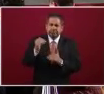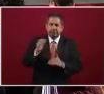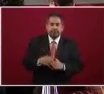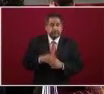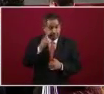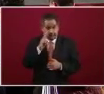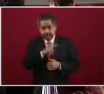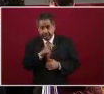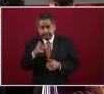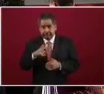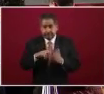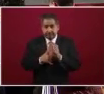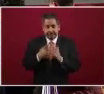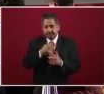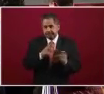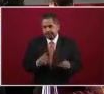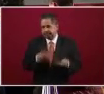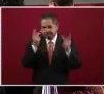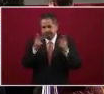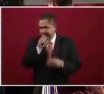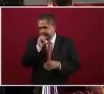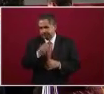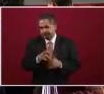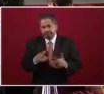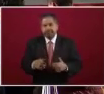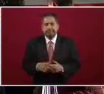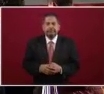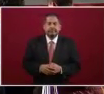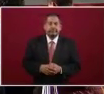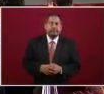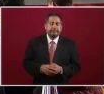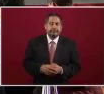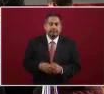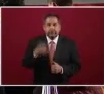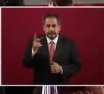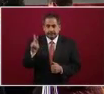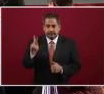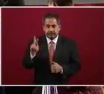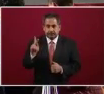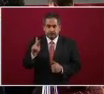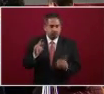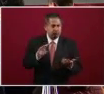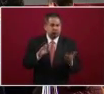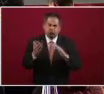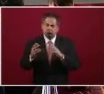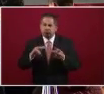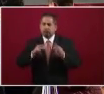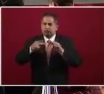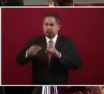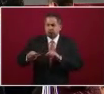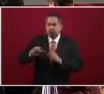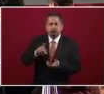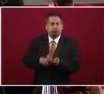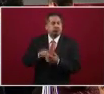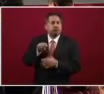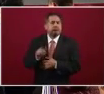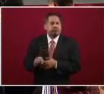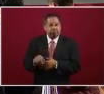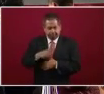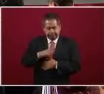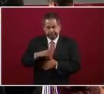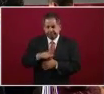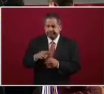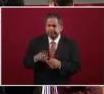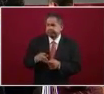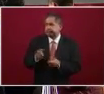Miren, este reloj tampoco fue de los que se vendieron, pero en contraposición o en cambio tuvimos una muy